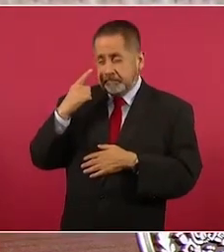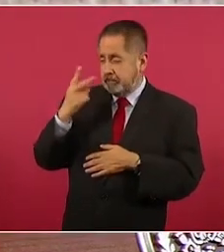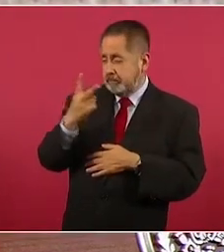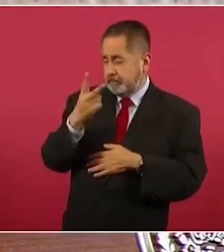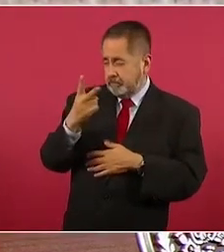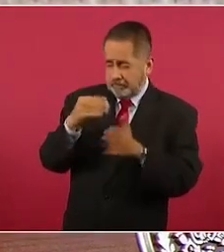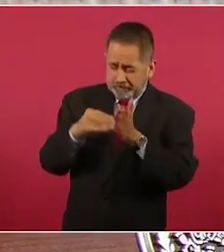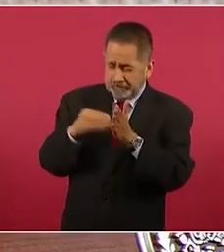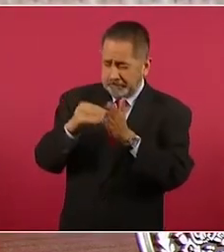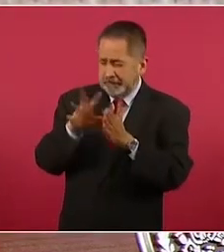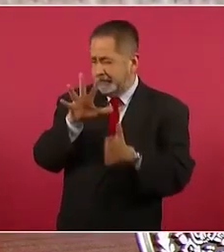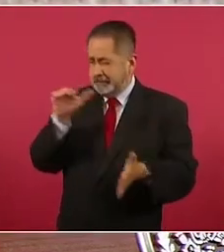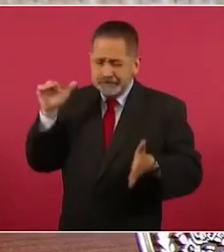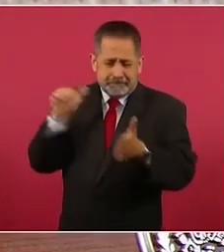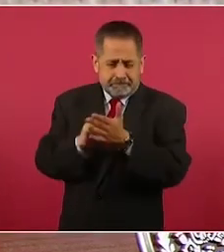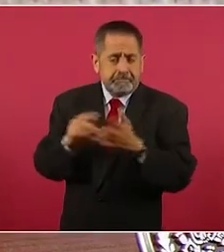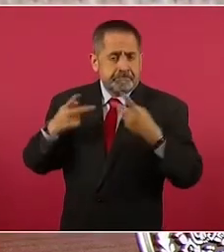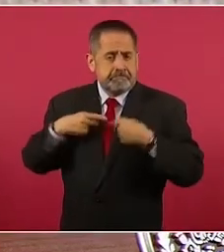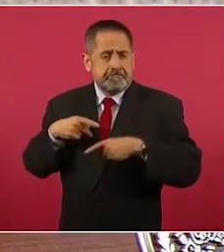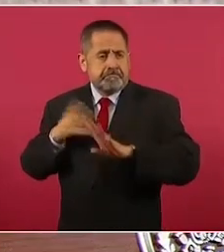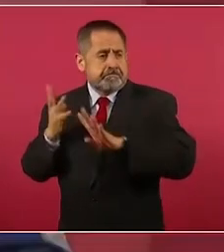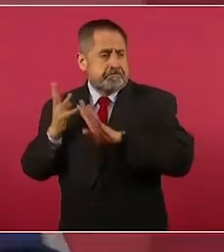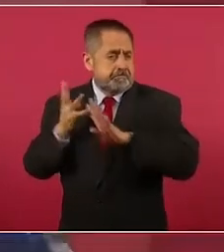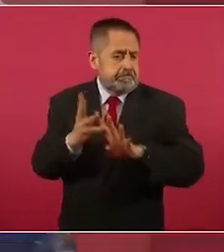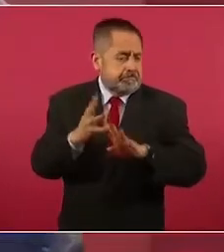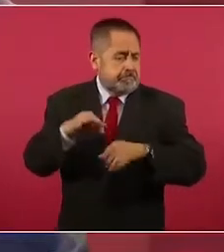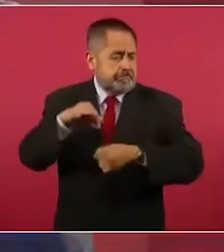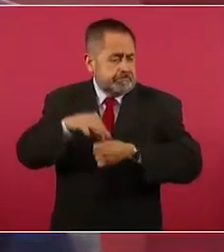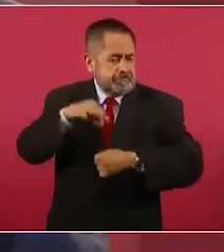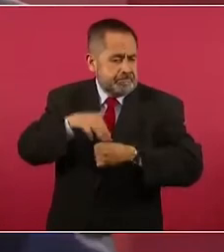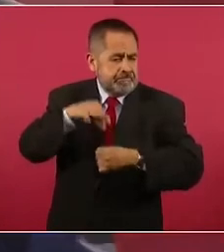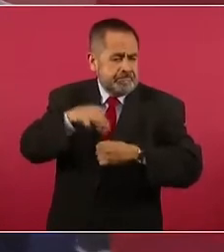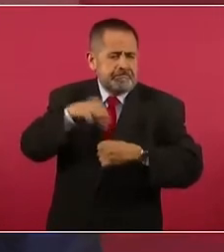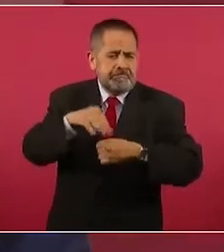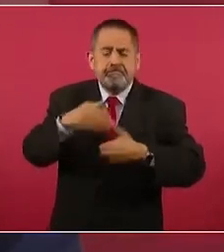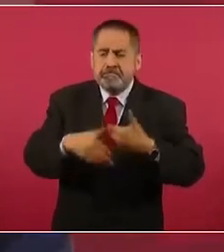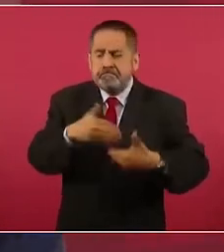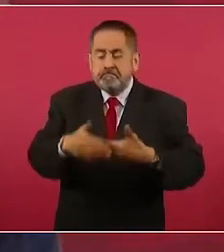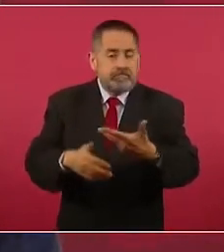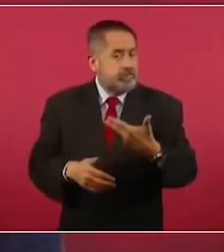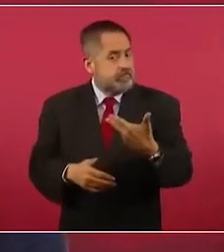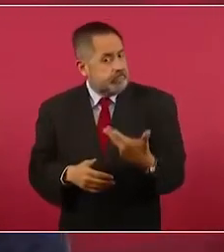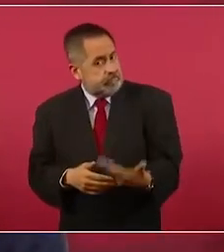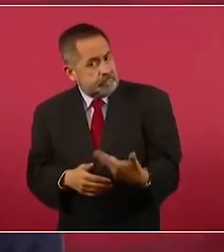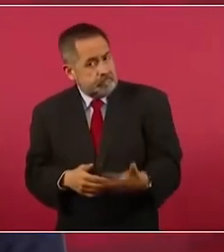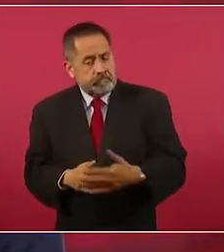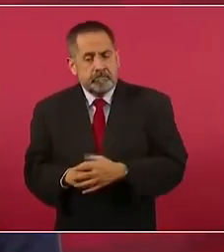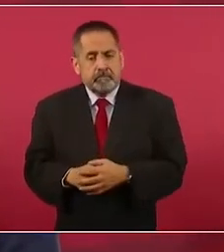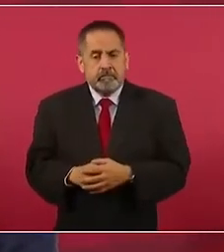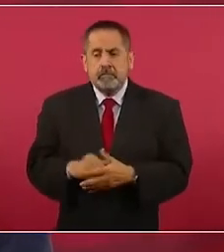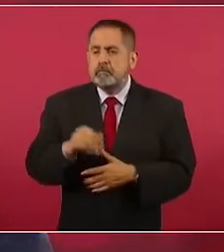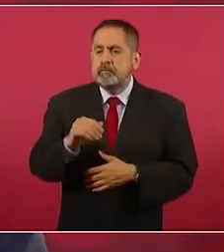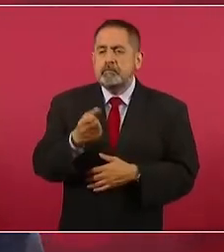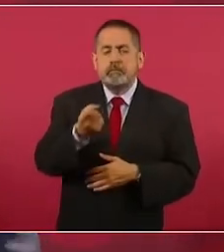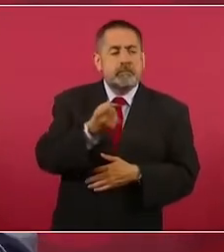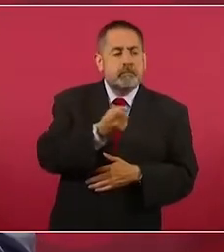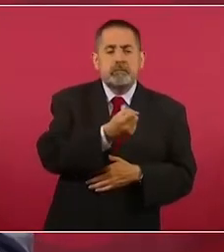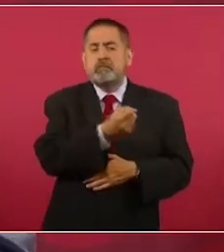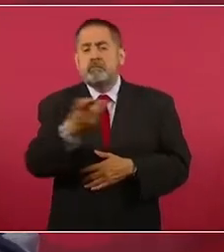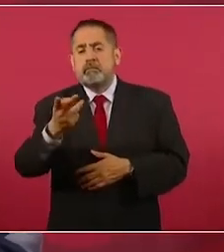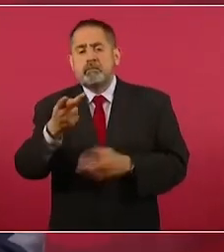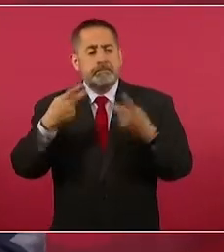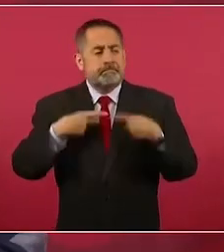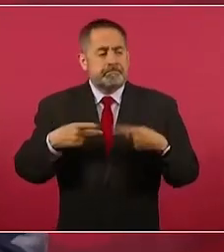2,500,000 es muchísimo, porque también muchos que no eran militantes de Morena,